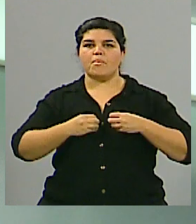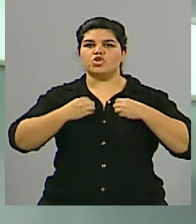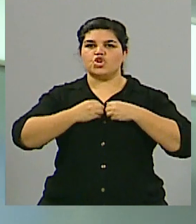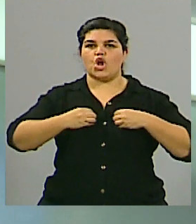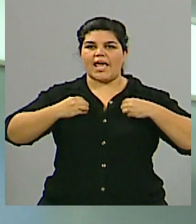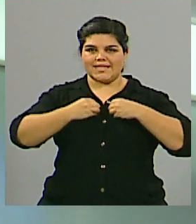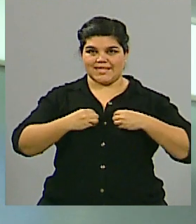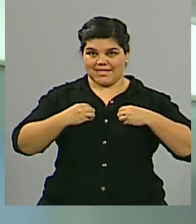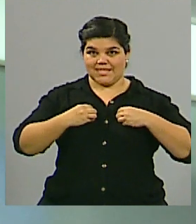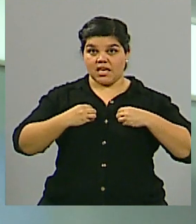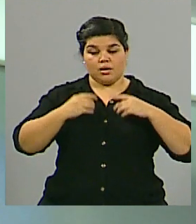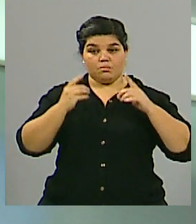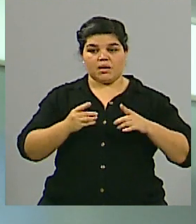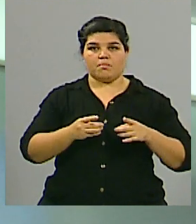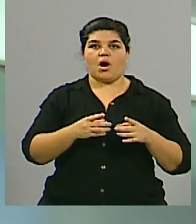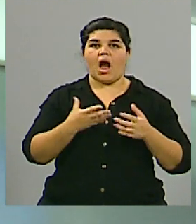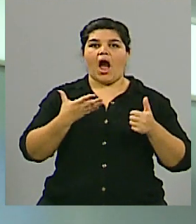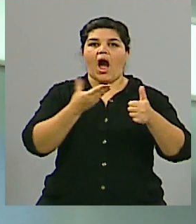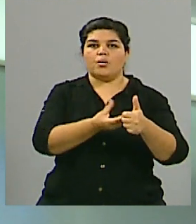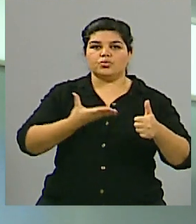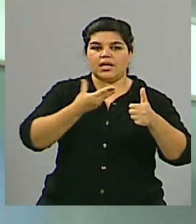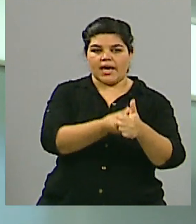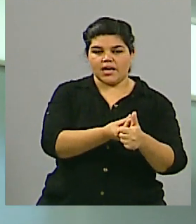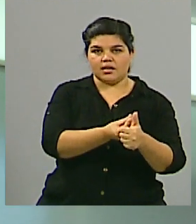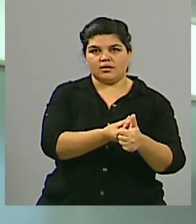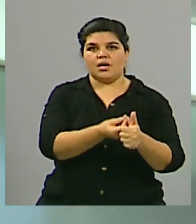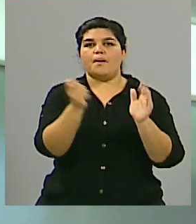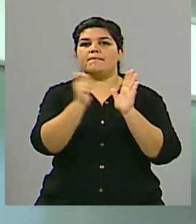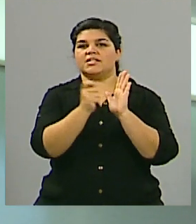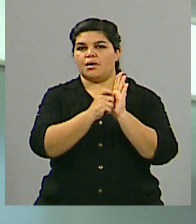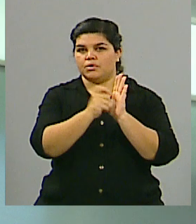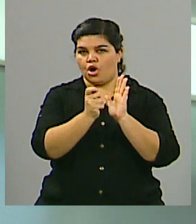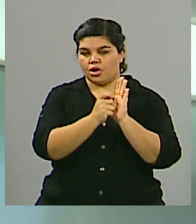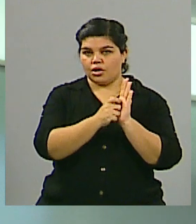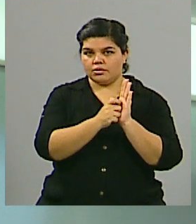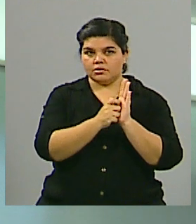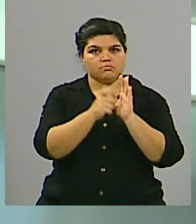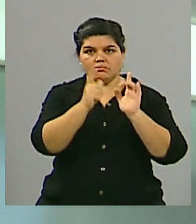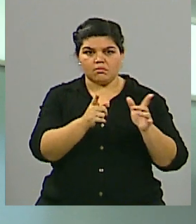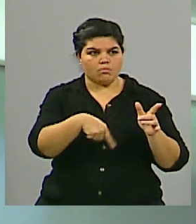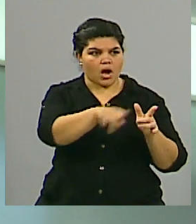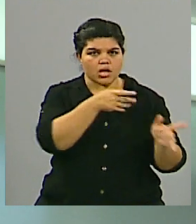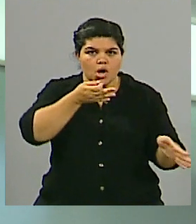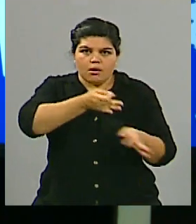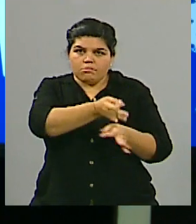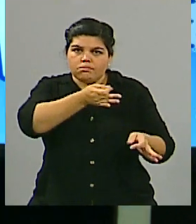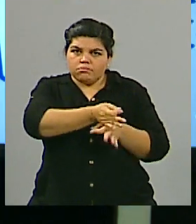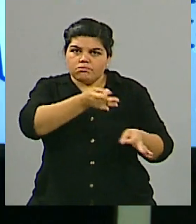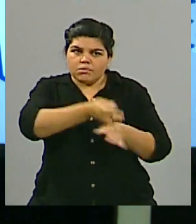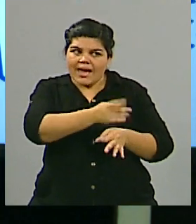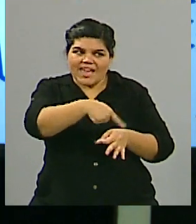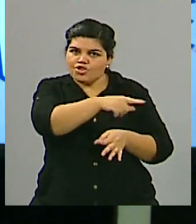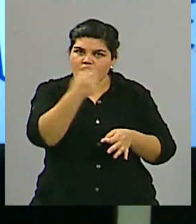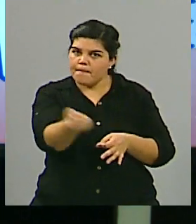equipo de auxiliares docentes, de preceptores, que nosotros tenemos que trabajar porque son piezas claves,